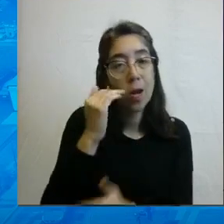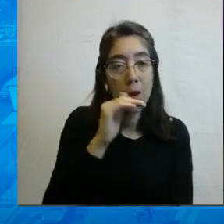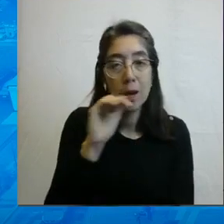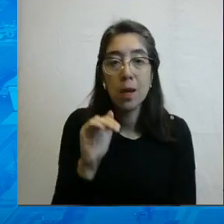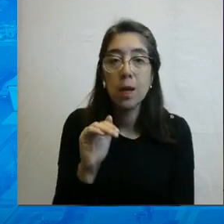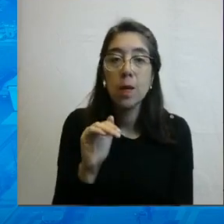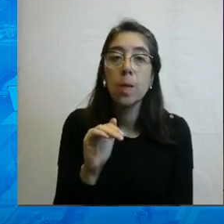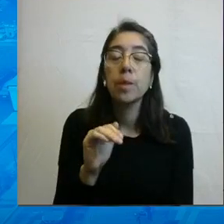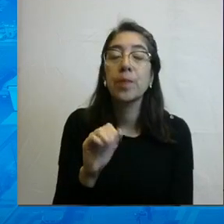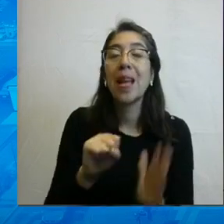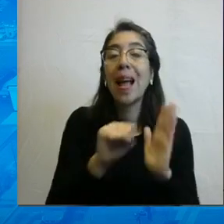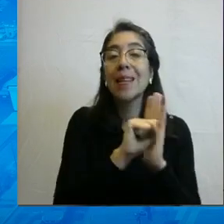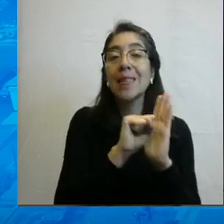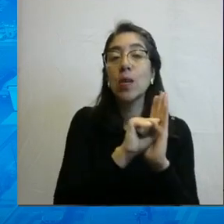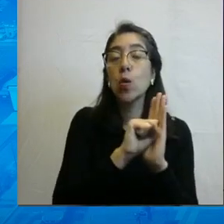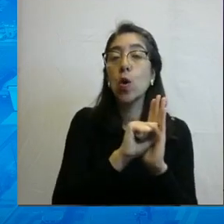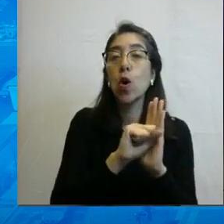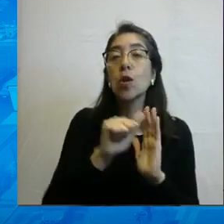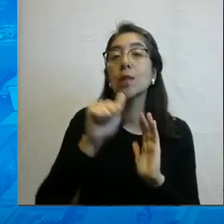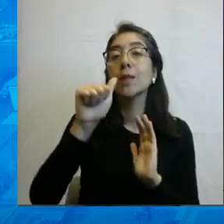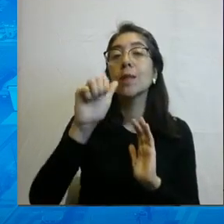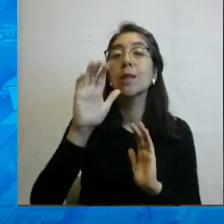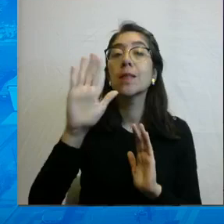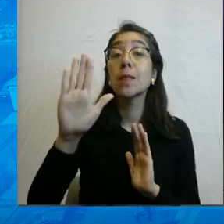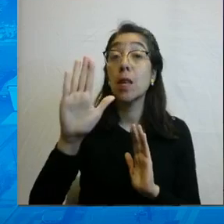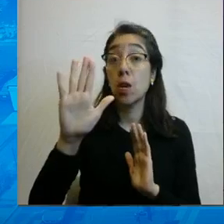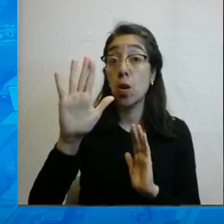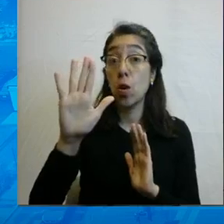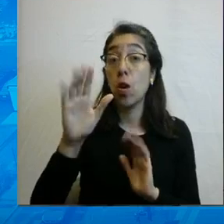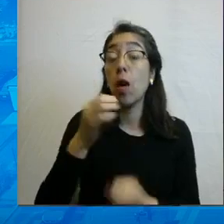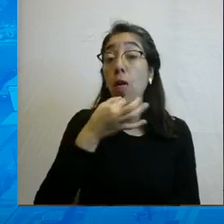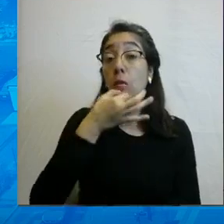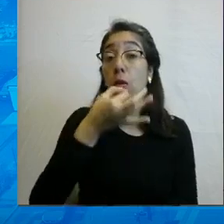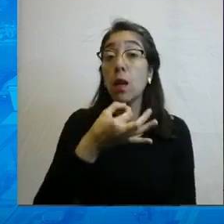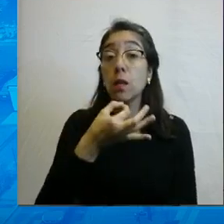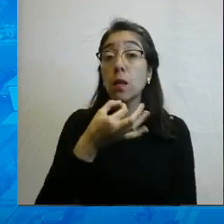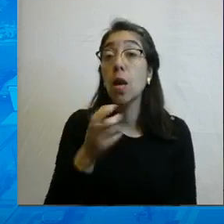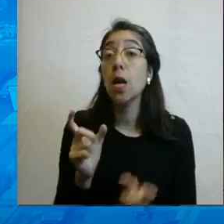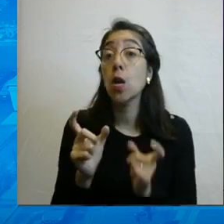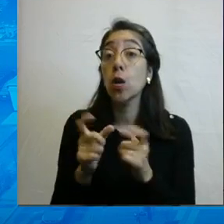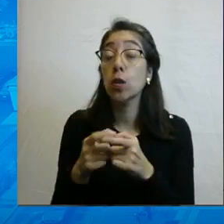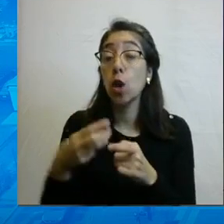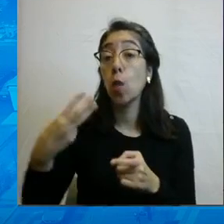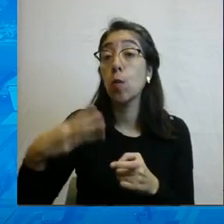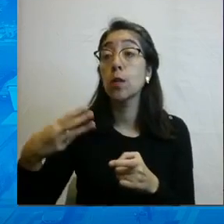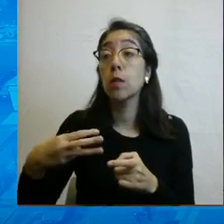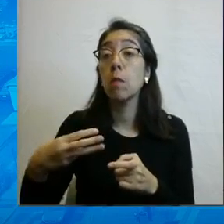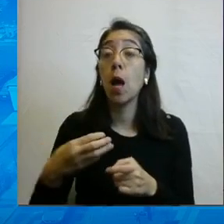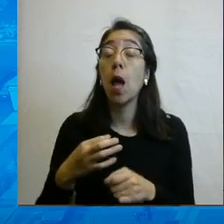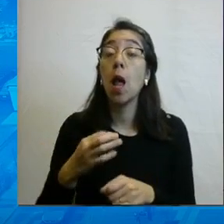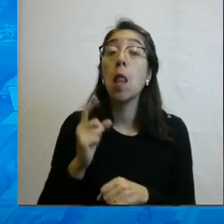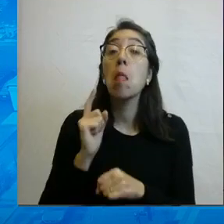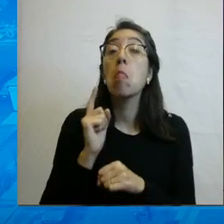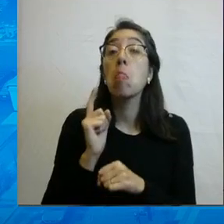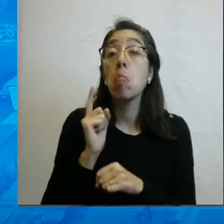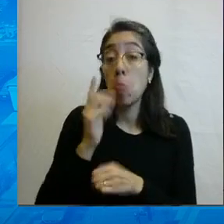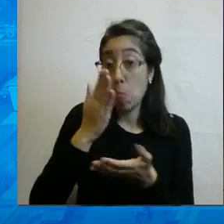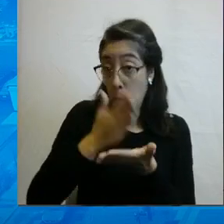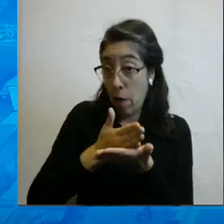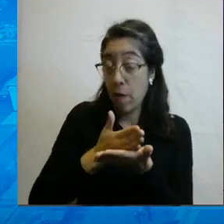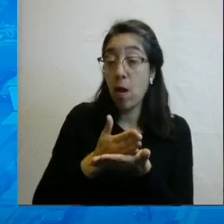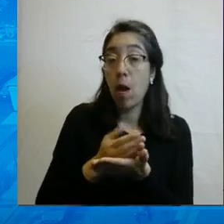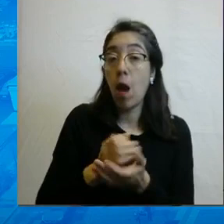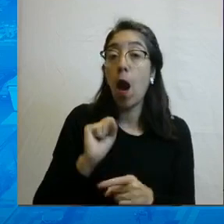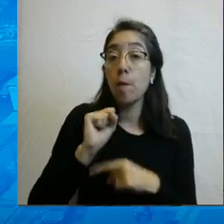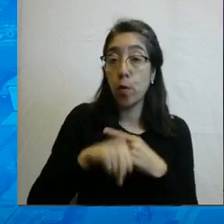artículo 65 de la Ley Orgánica en su letra H establece que este Consejo debe aprobar las subvenciones. En este caso es una subvención